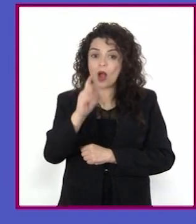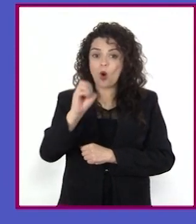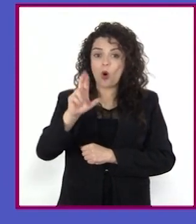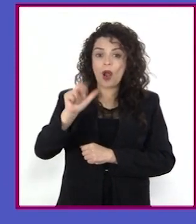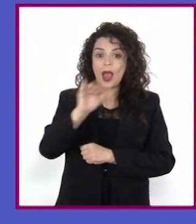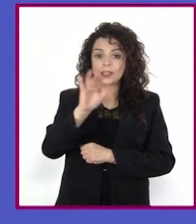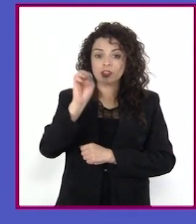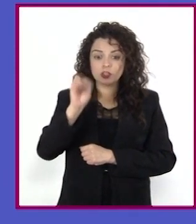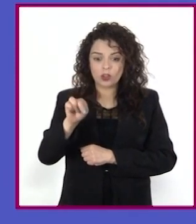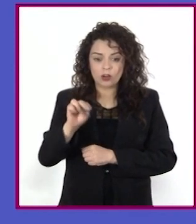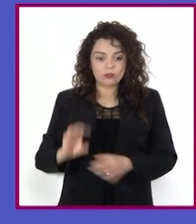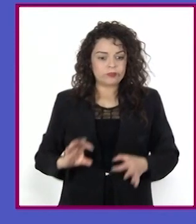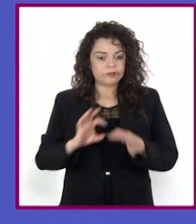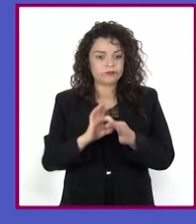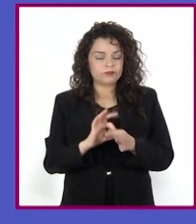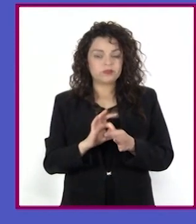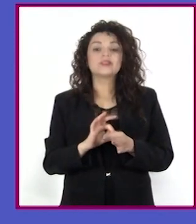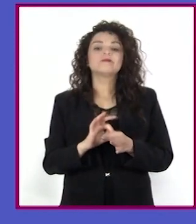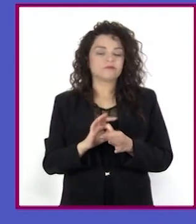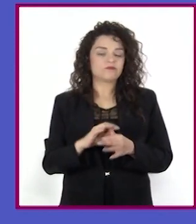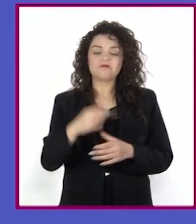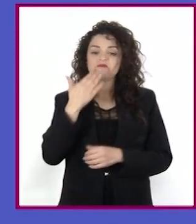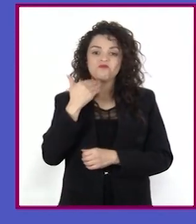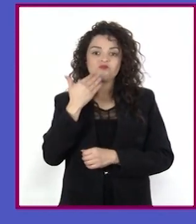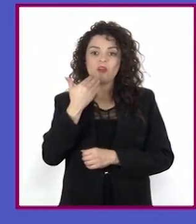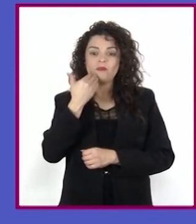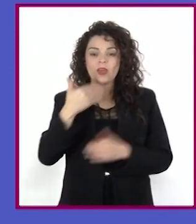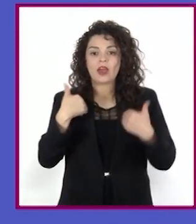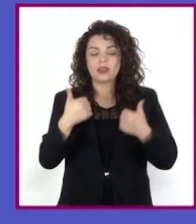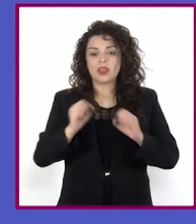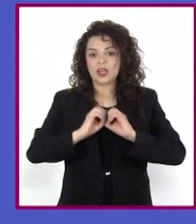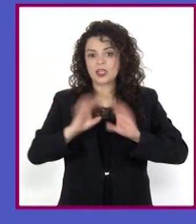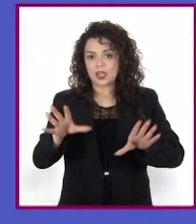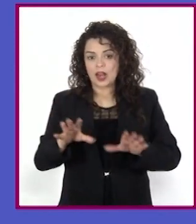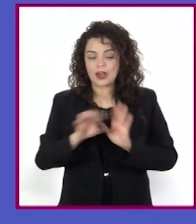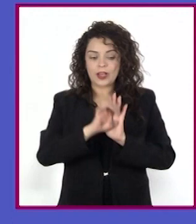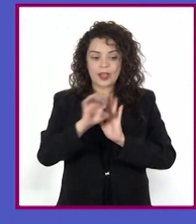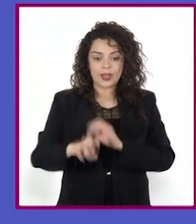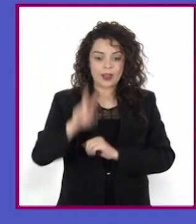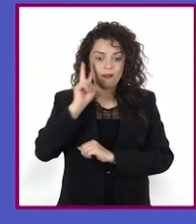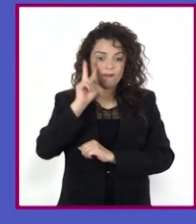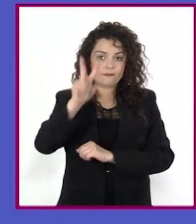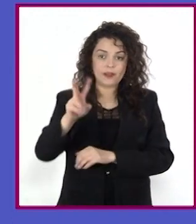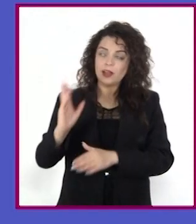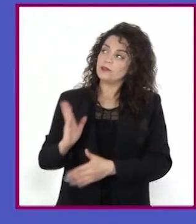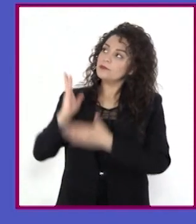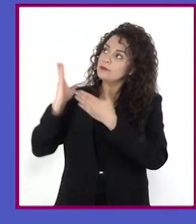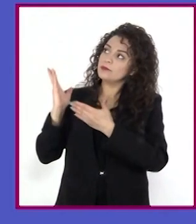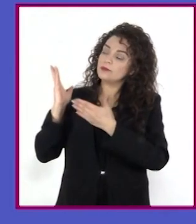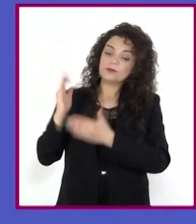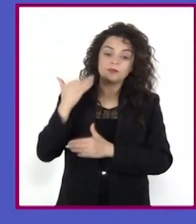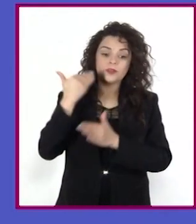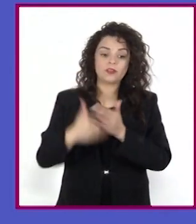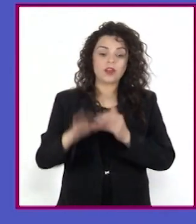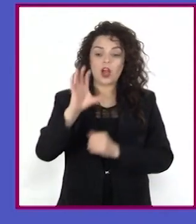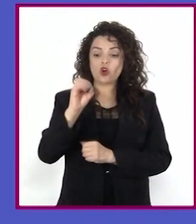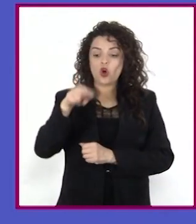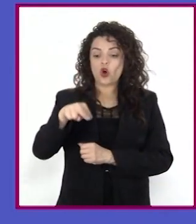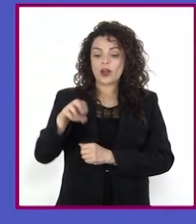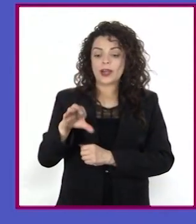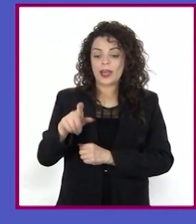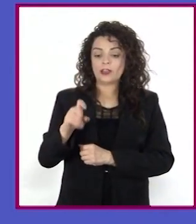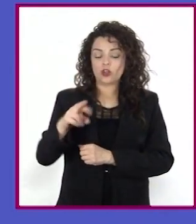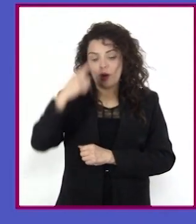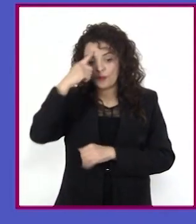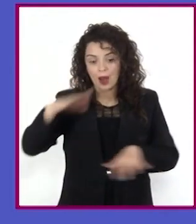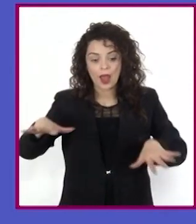inconexa de las ideas afectaron la coherencia del texto. Como podemos apreciar, la falta de conectores y el cambio del orden de las